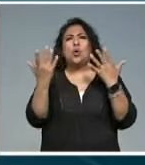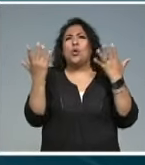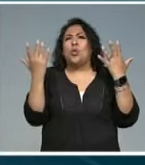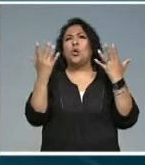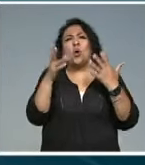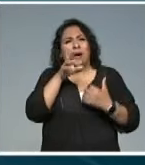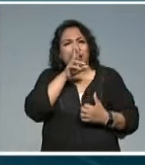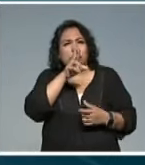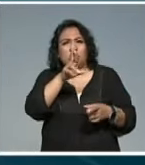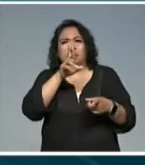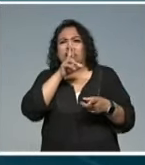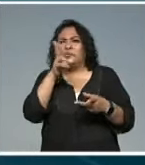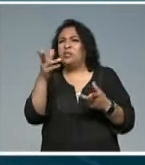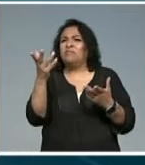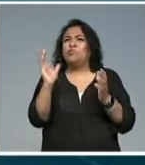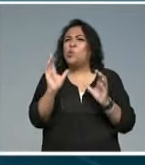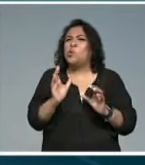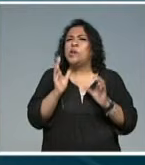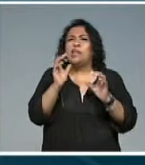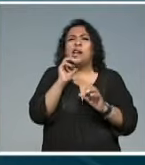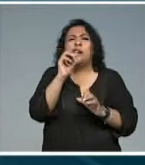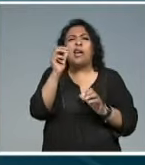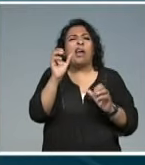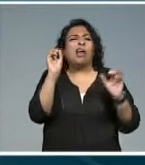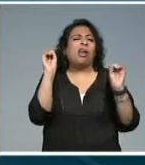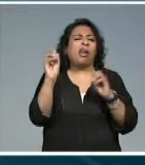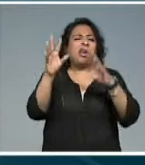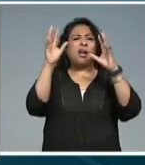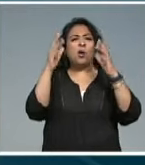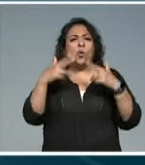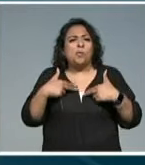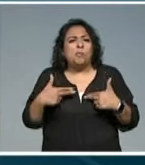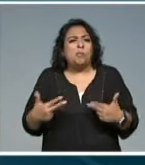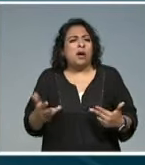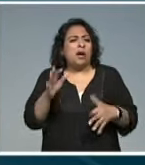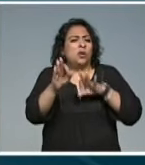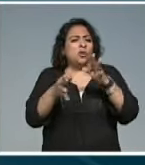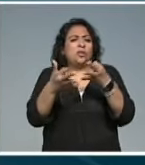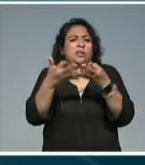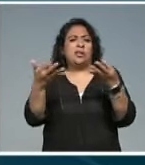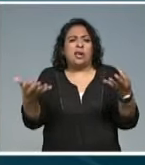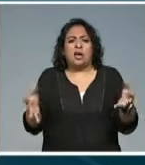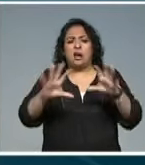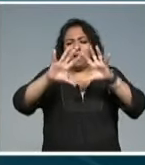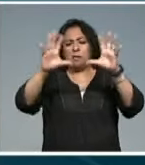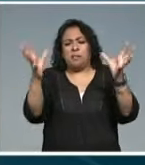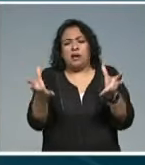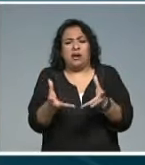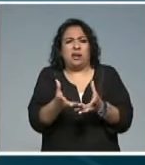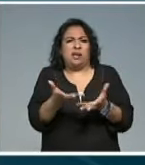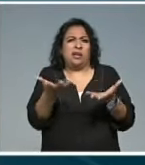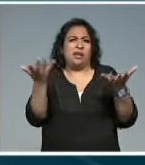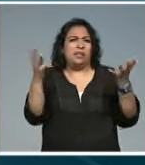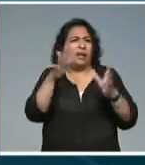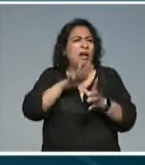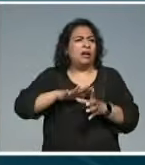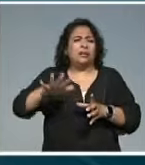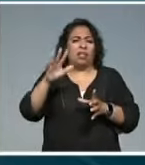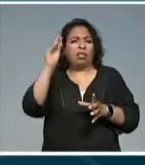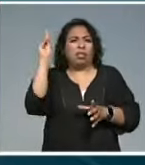es una respuesta al descuido de cómo la humanidad ha tratado la Tierra, ¿no? Ha tratado el planeta, en general el medio